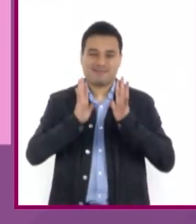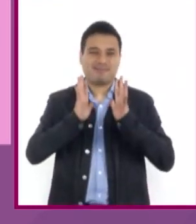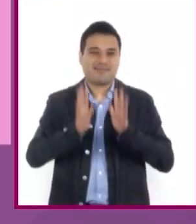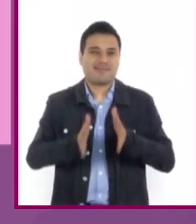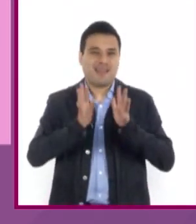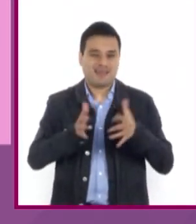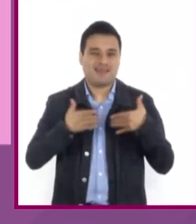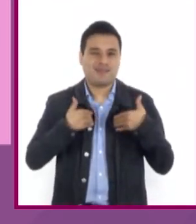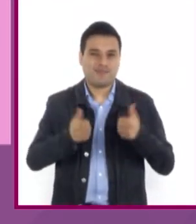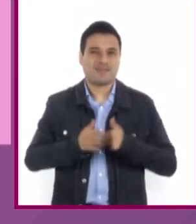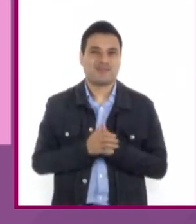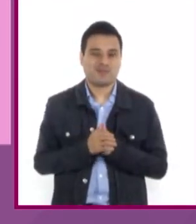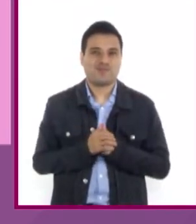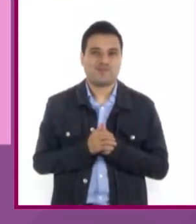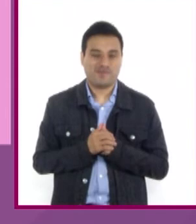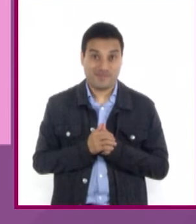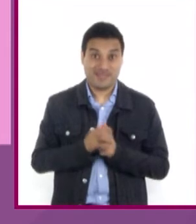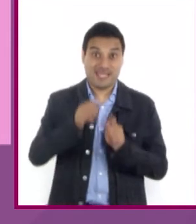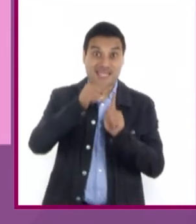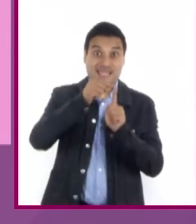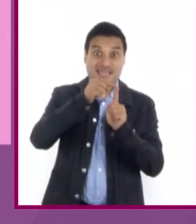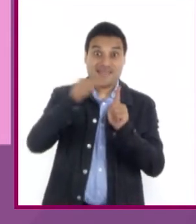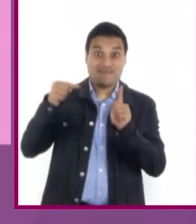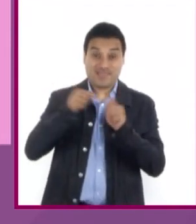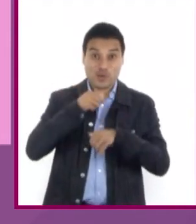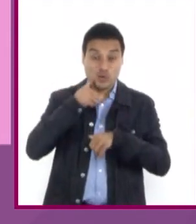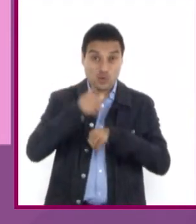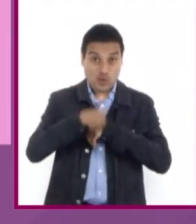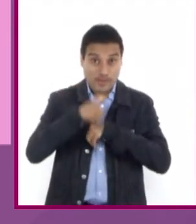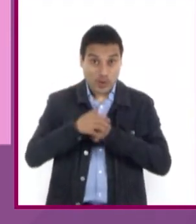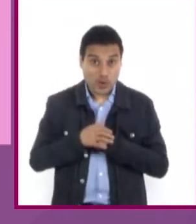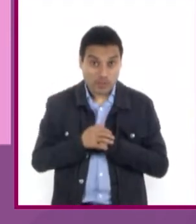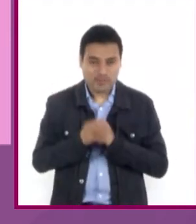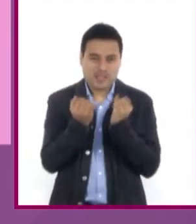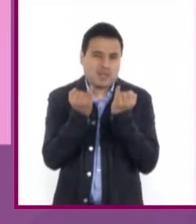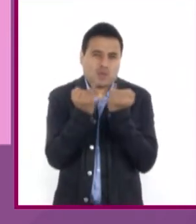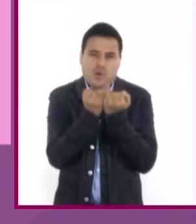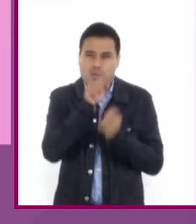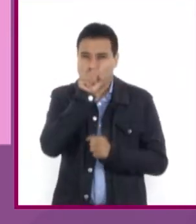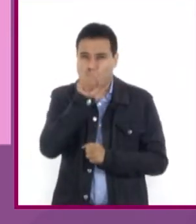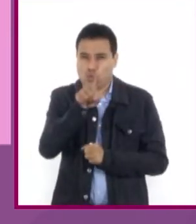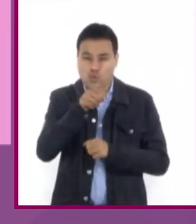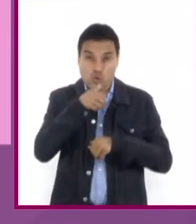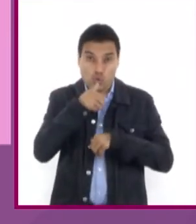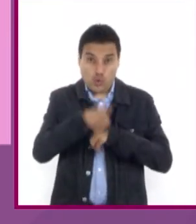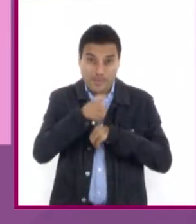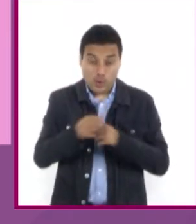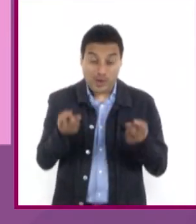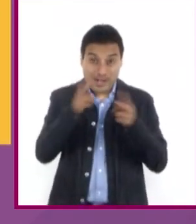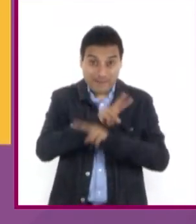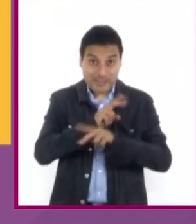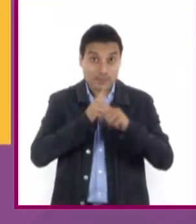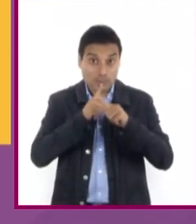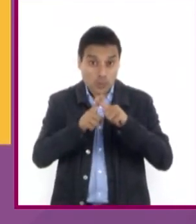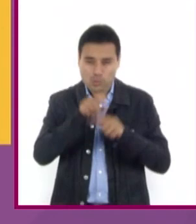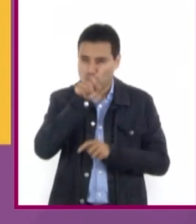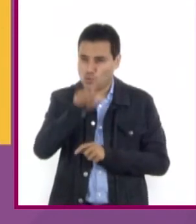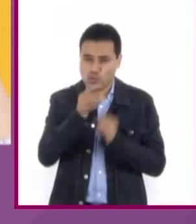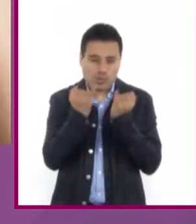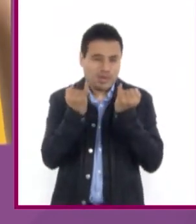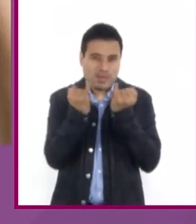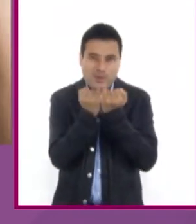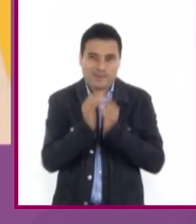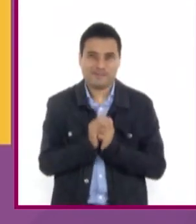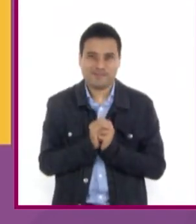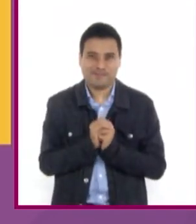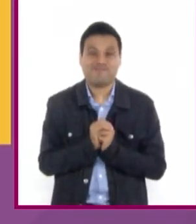podemos concluir que dividir entre un número es lo mismo que multiplicar por su recíproco. De acuerdo